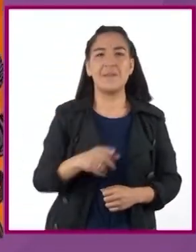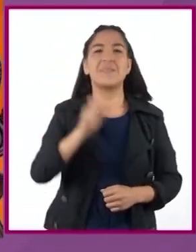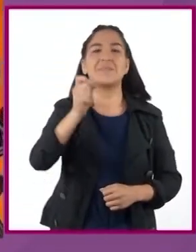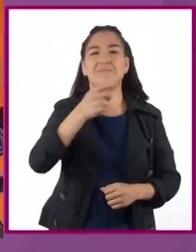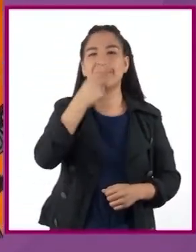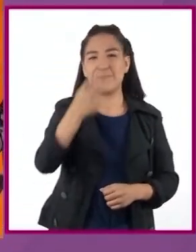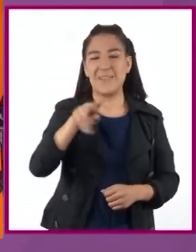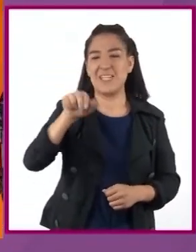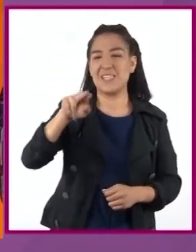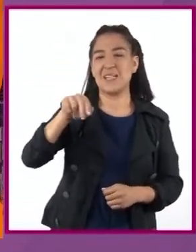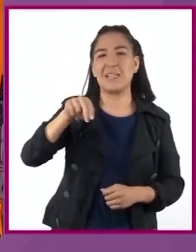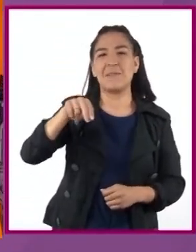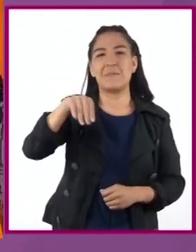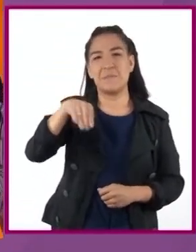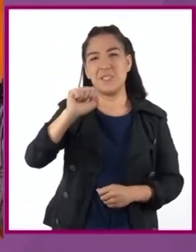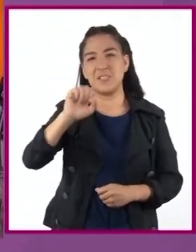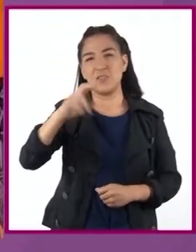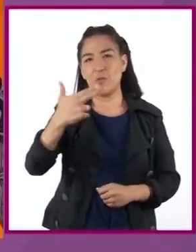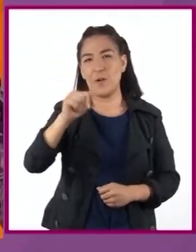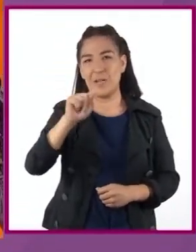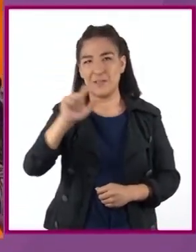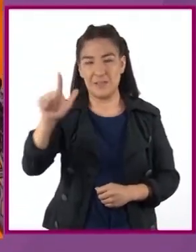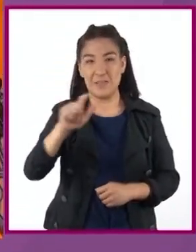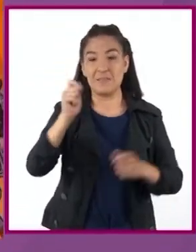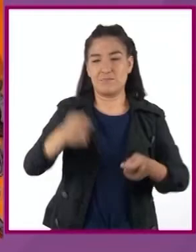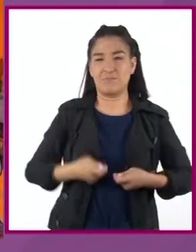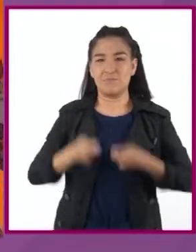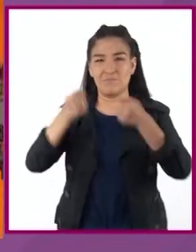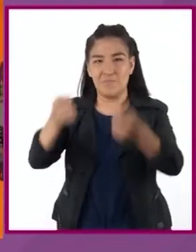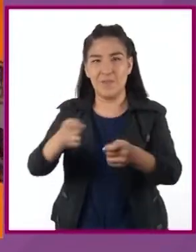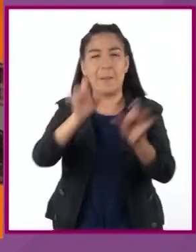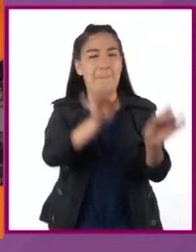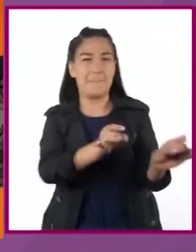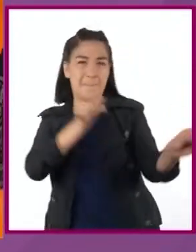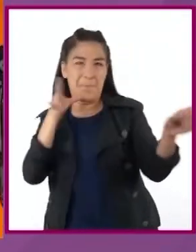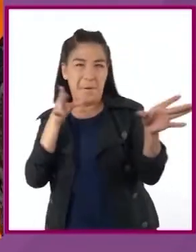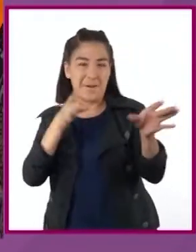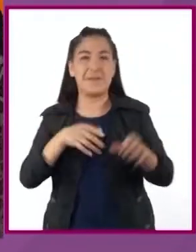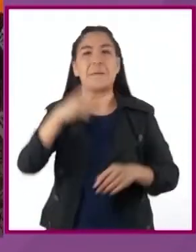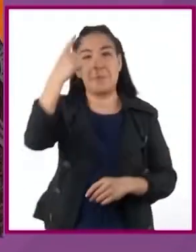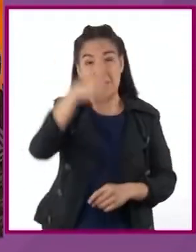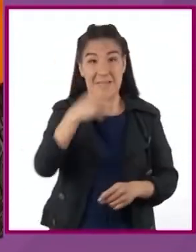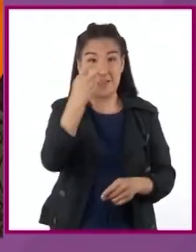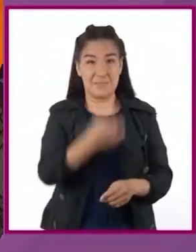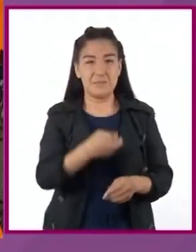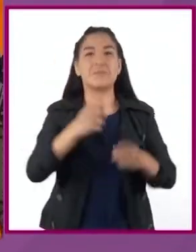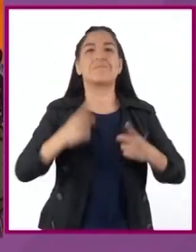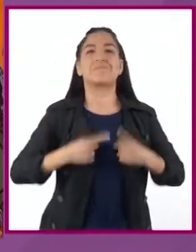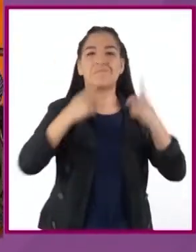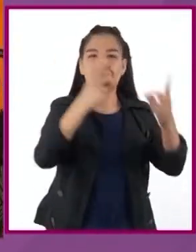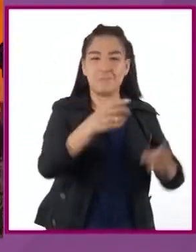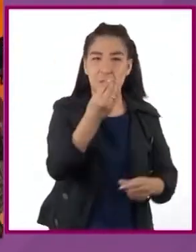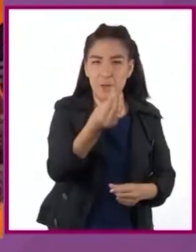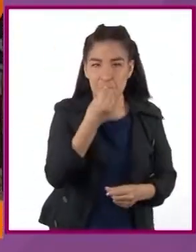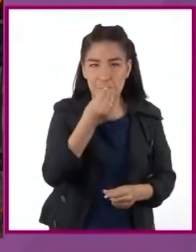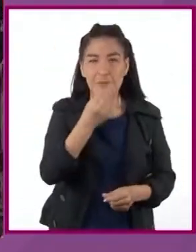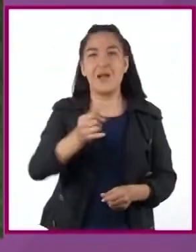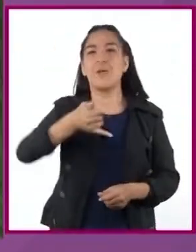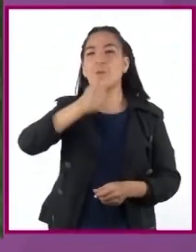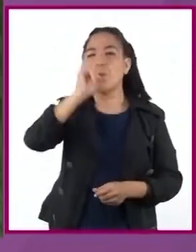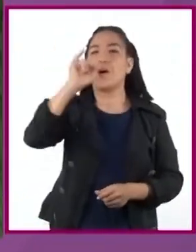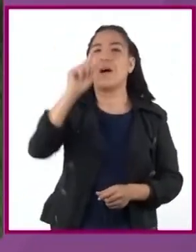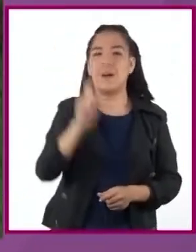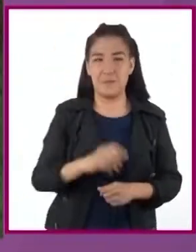Mimixcoa y les entregó flechas y escudos para que con ellos le dieran de comer y beber, así como a